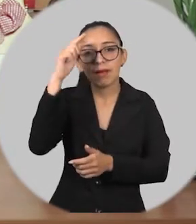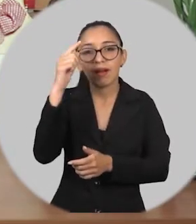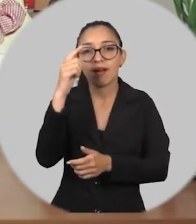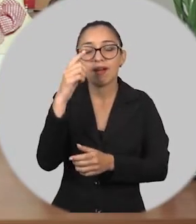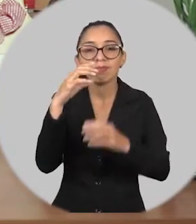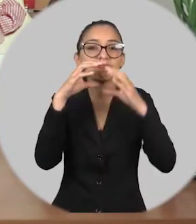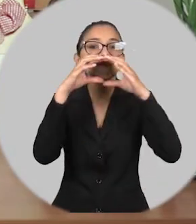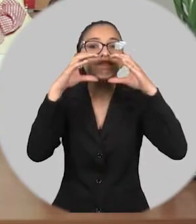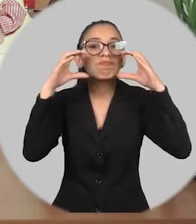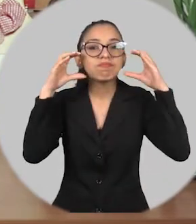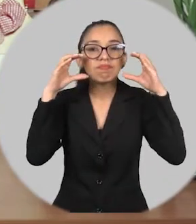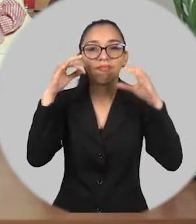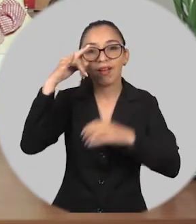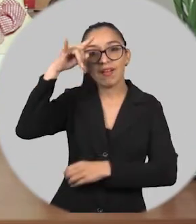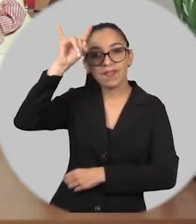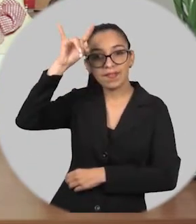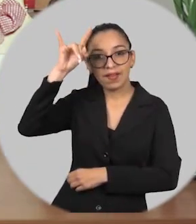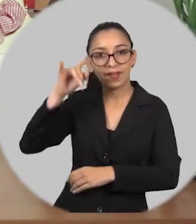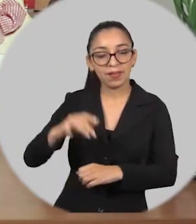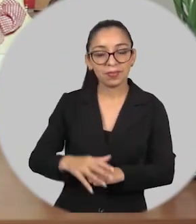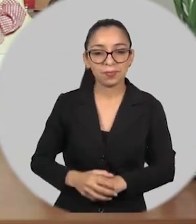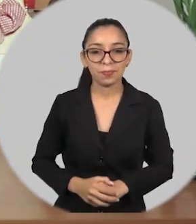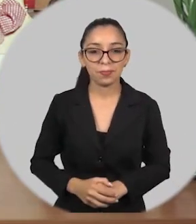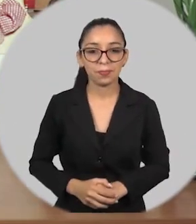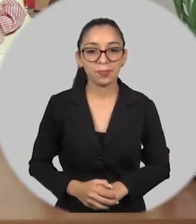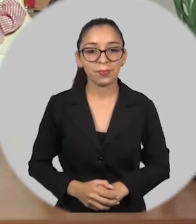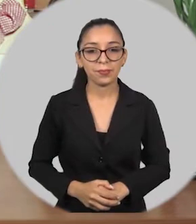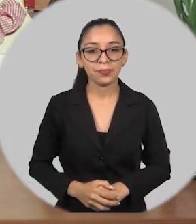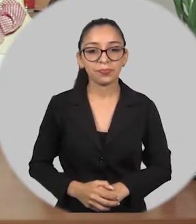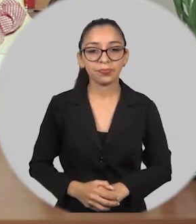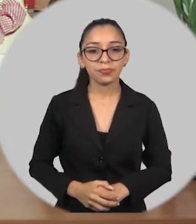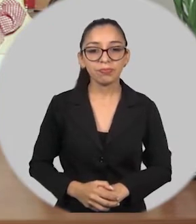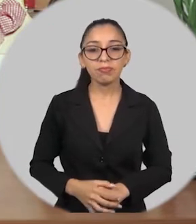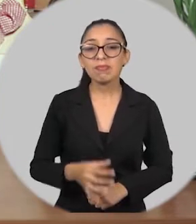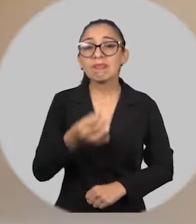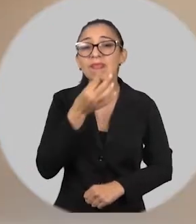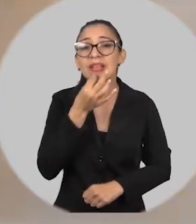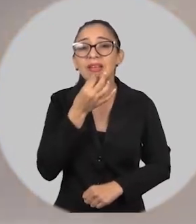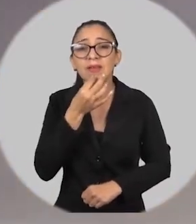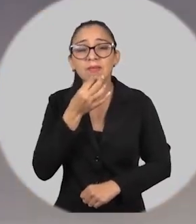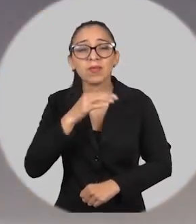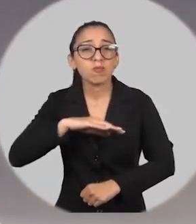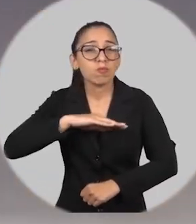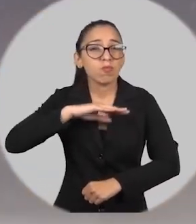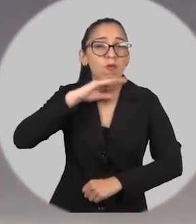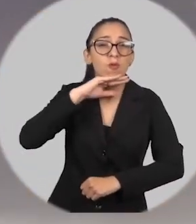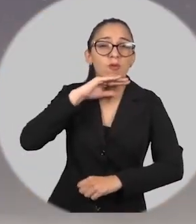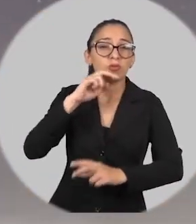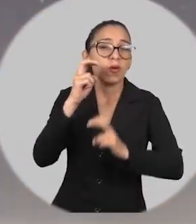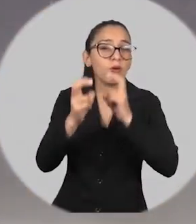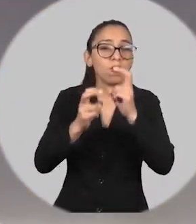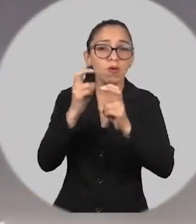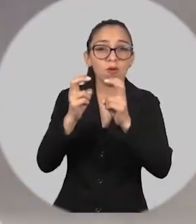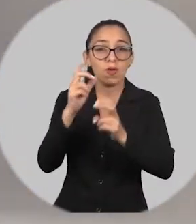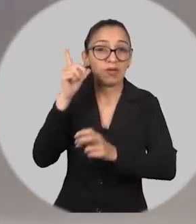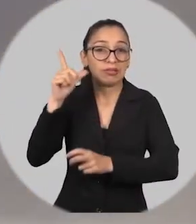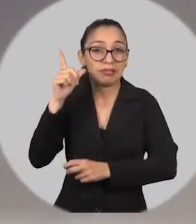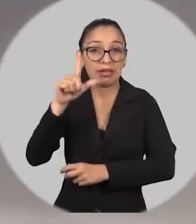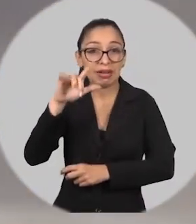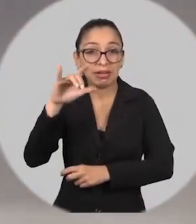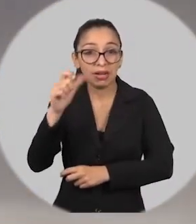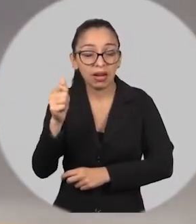vaquita. Si se les mancha mucho con el color púrpura, retiran el excedente y vuelven a pasar el